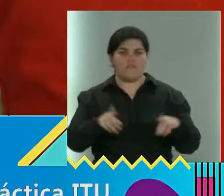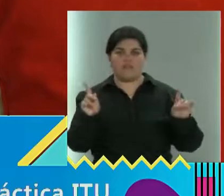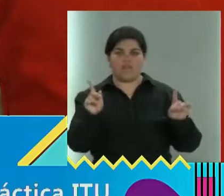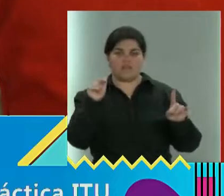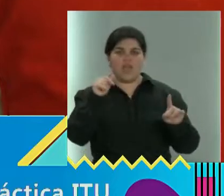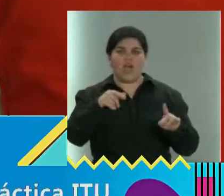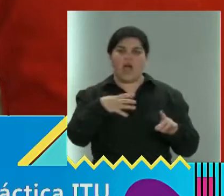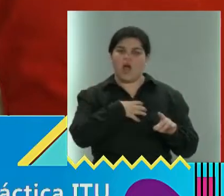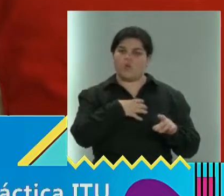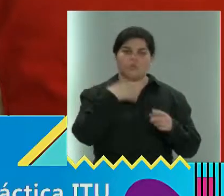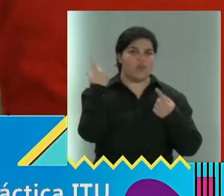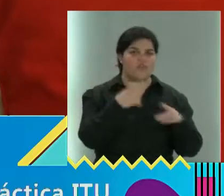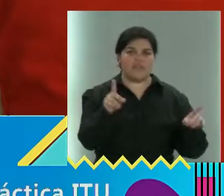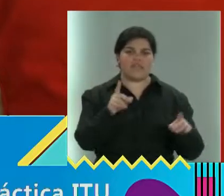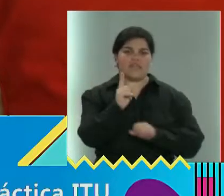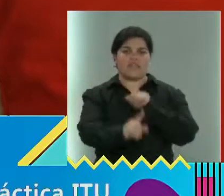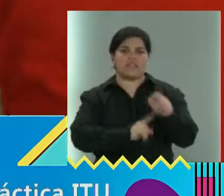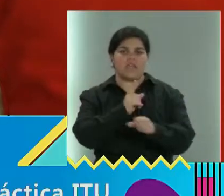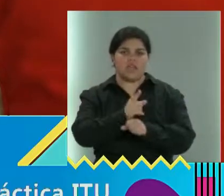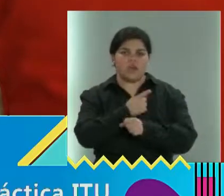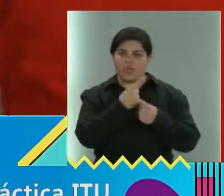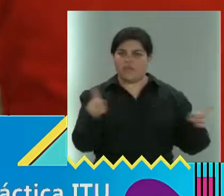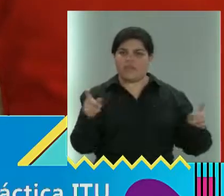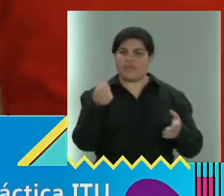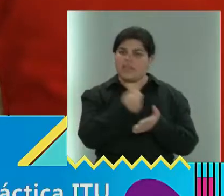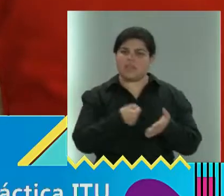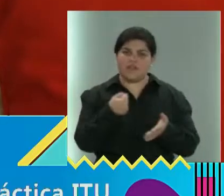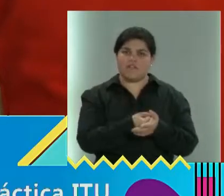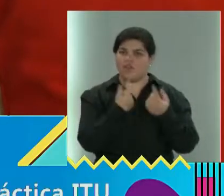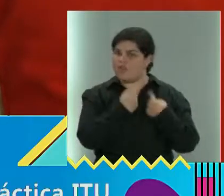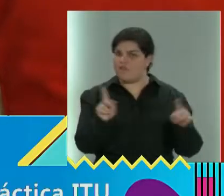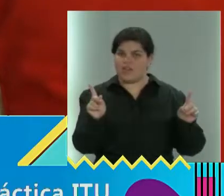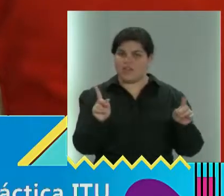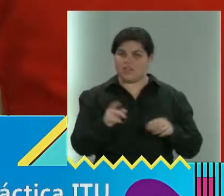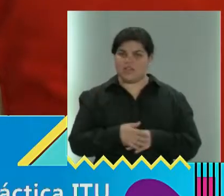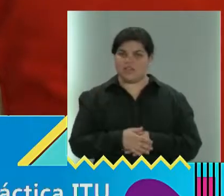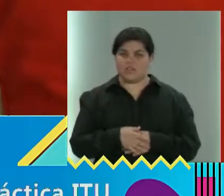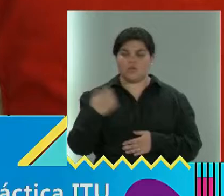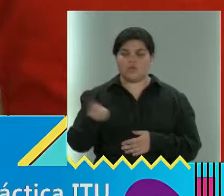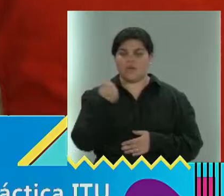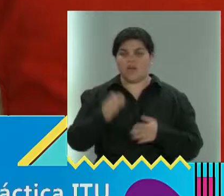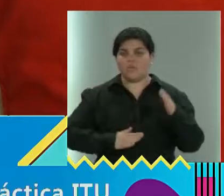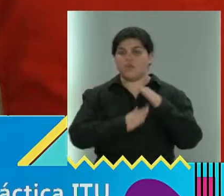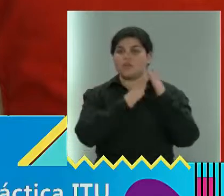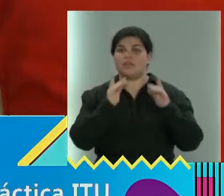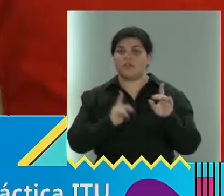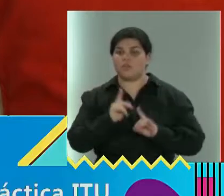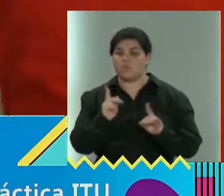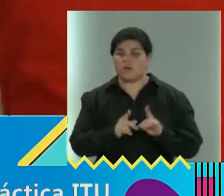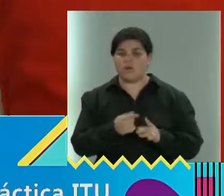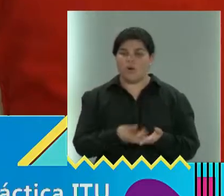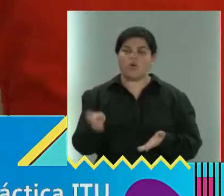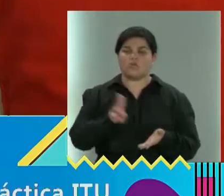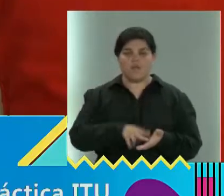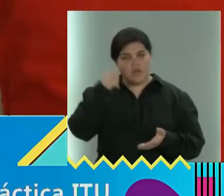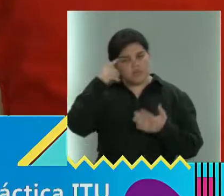chicos, es una educación para otro siglo y para otros desafíos. Entonces, lo principal es seguir haciendo estos replanteos